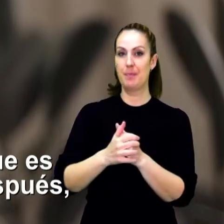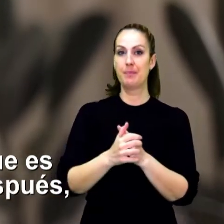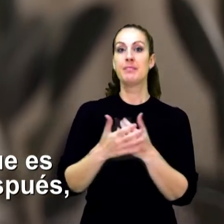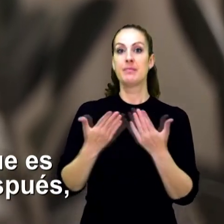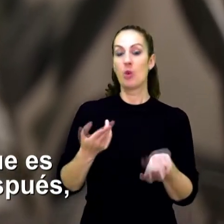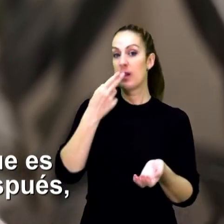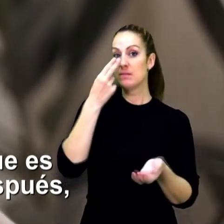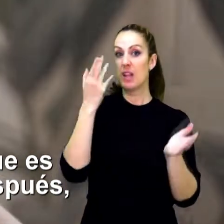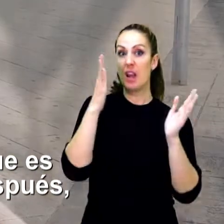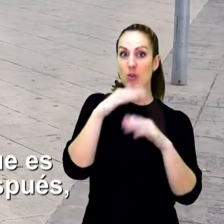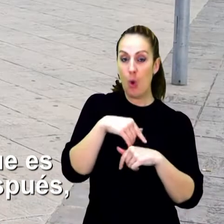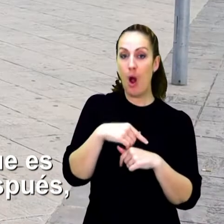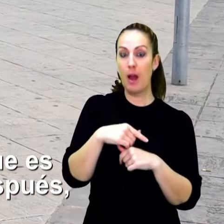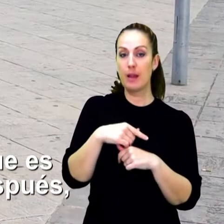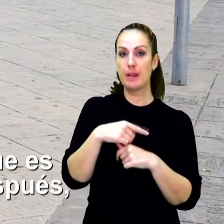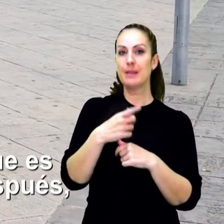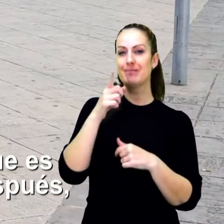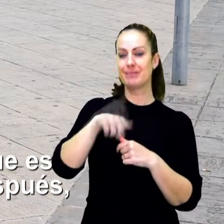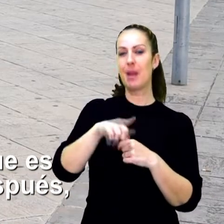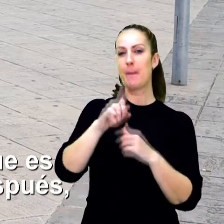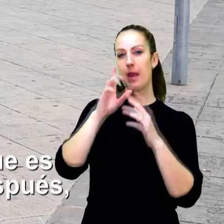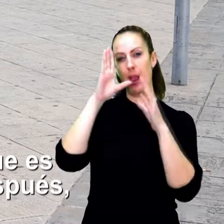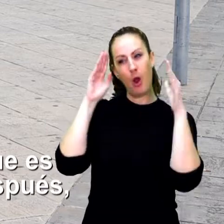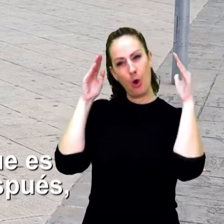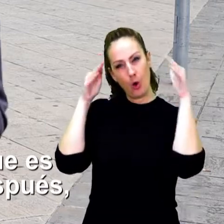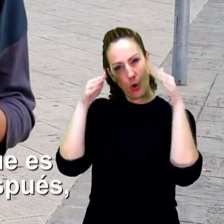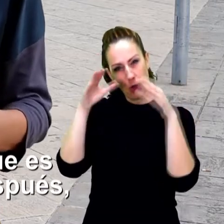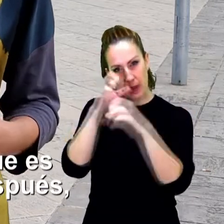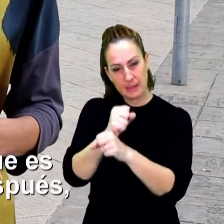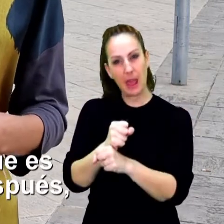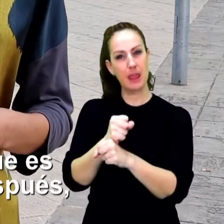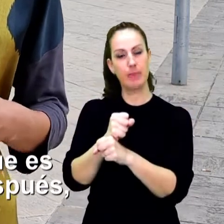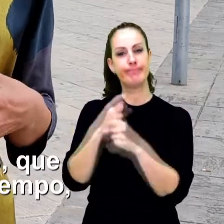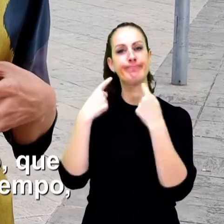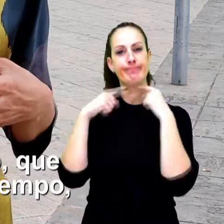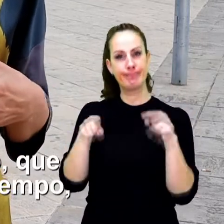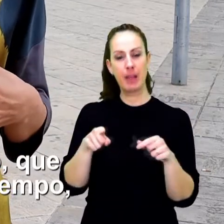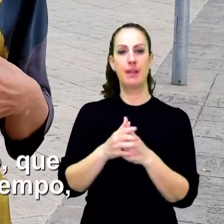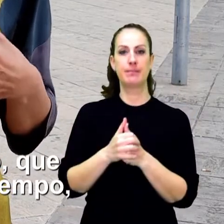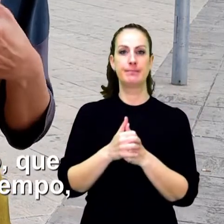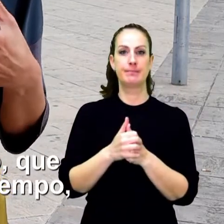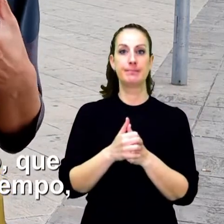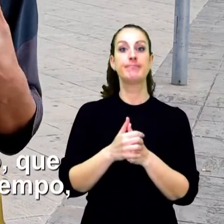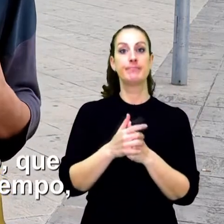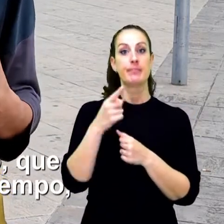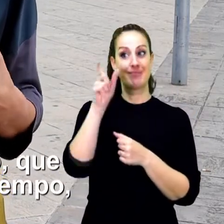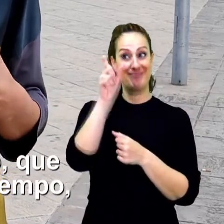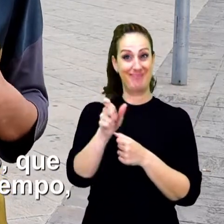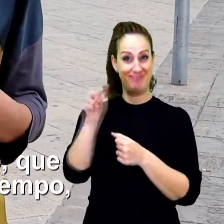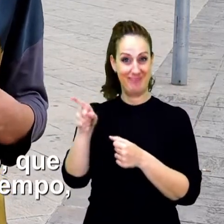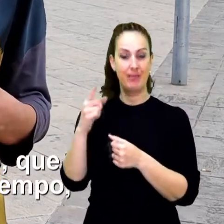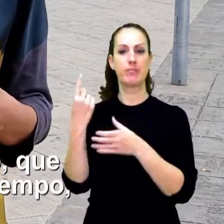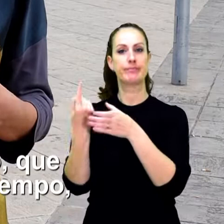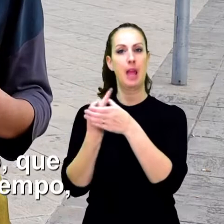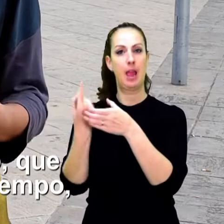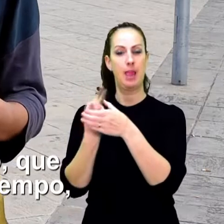quejas sobre la dificultad de concentración, que es muy frecuente que ocurra también. Y después pues se da una tendencia al aislamiento,